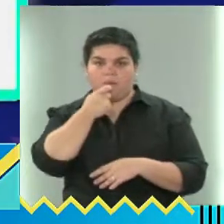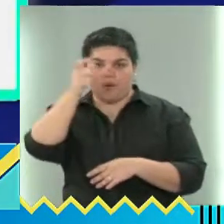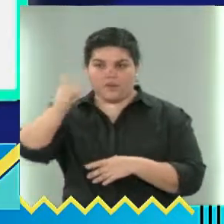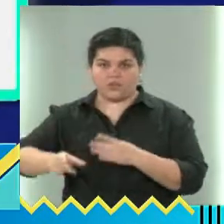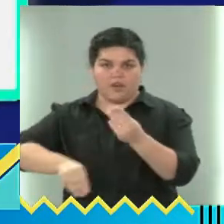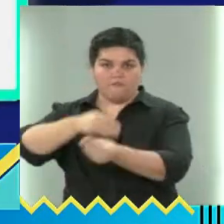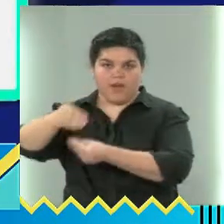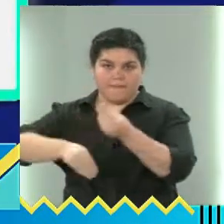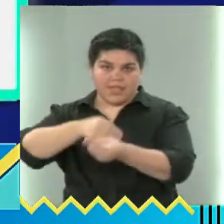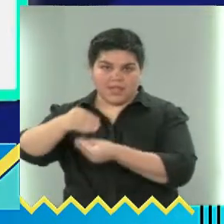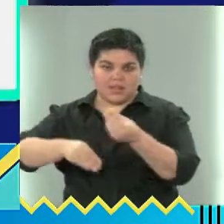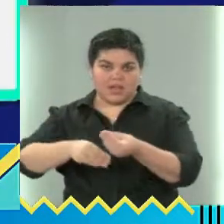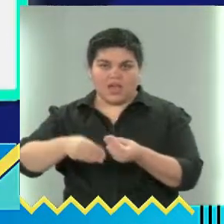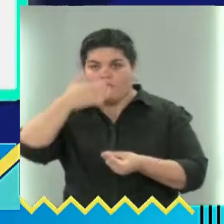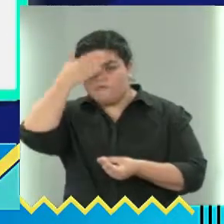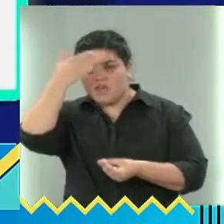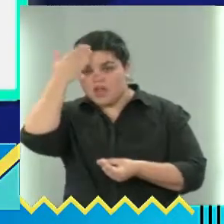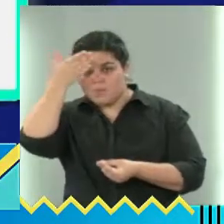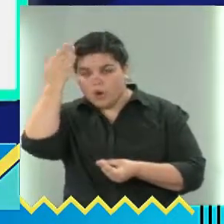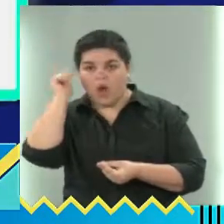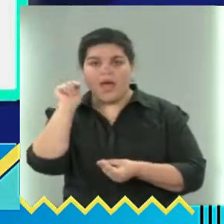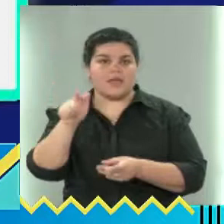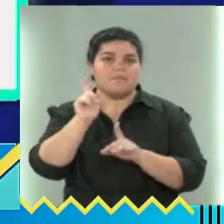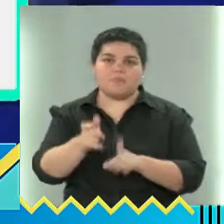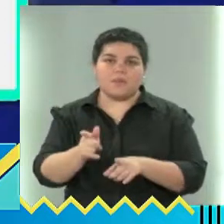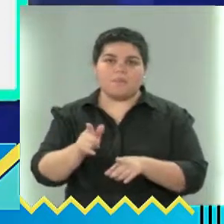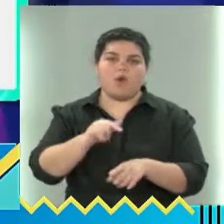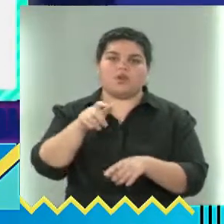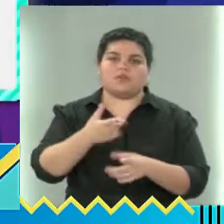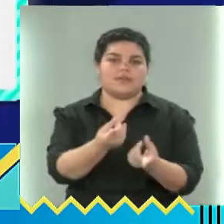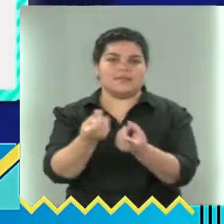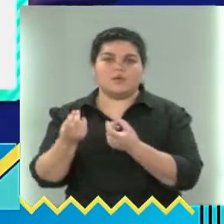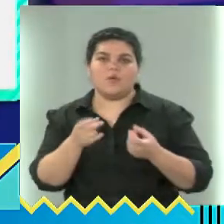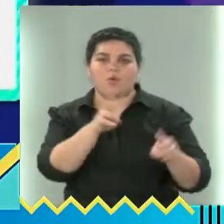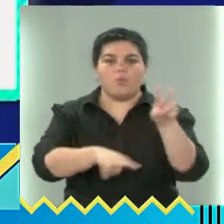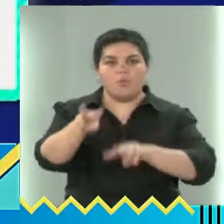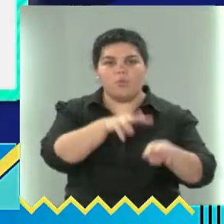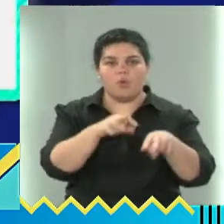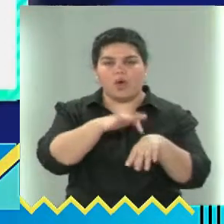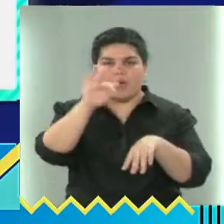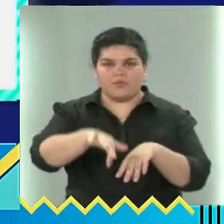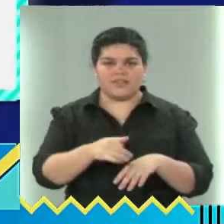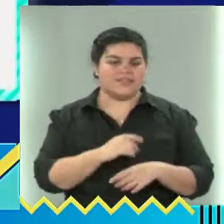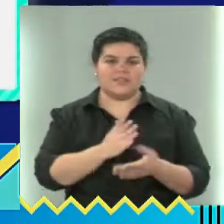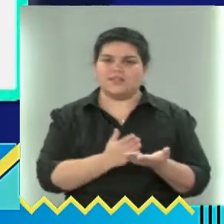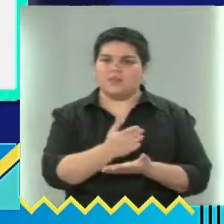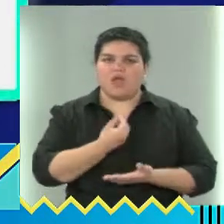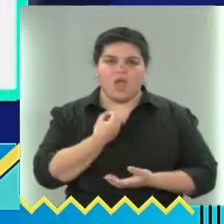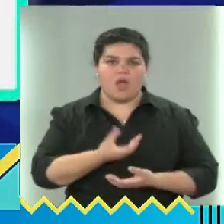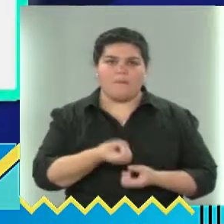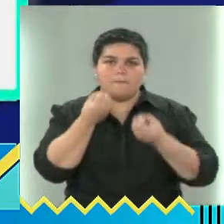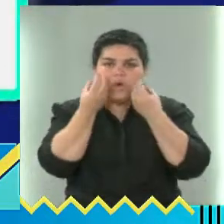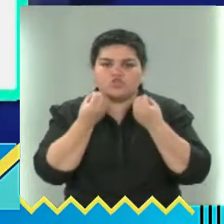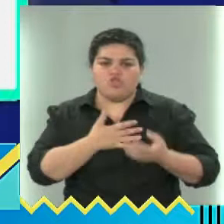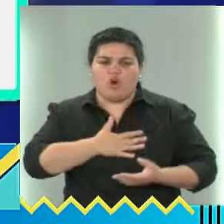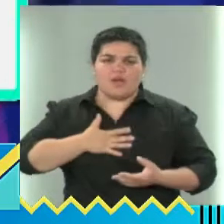que conseguir el mismo paciente, el familiar, los donantes. Entonces iba con toda una carga emotiva, emocional, a donar sangre, el estrés que